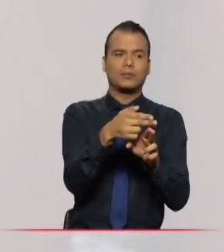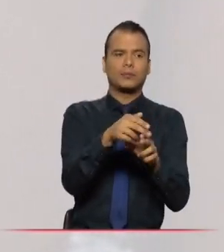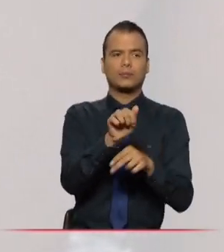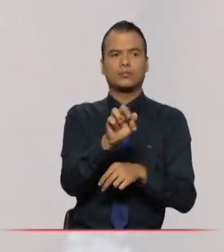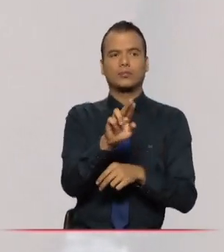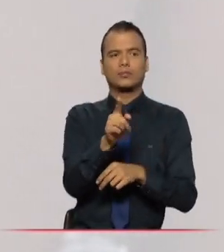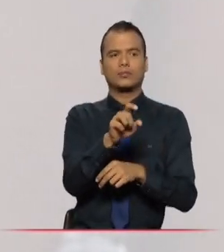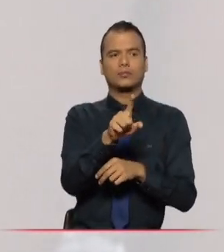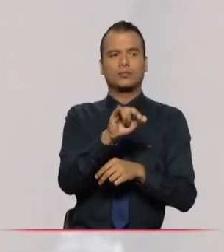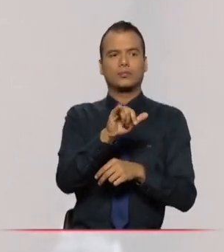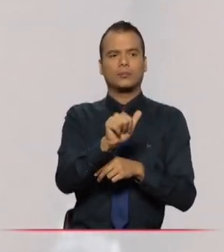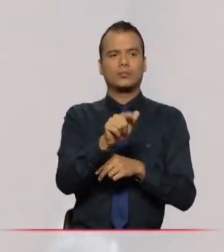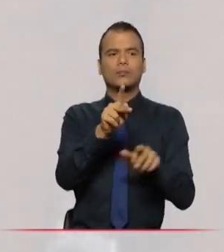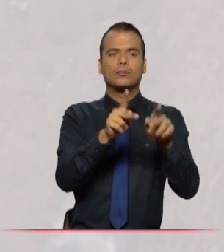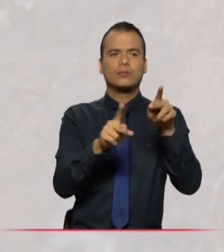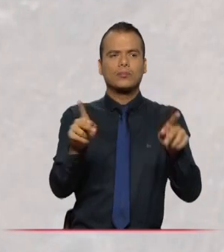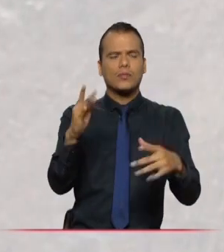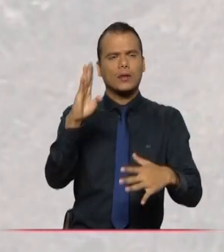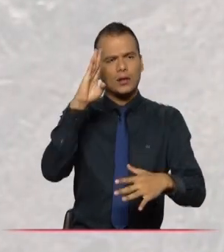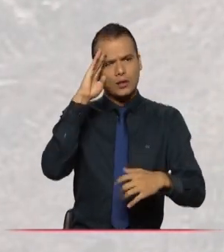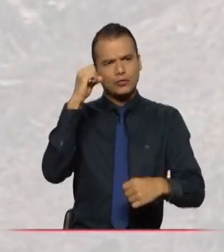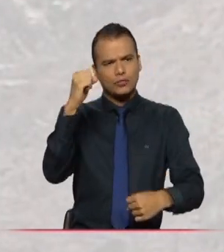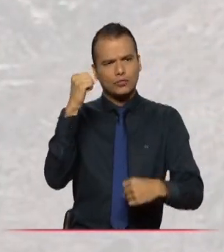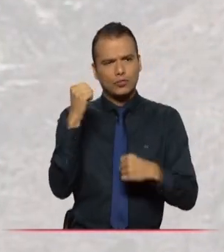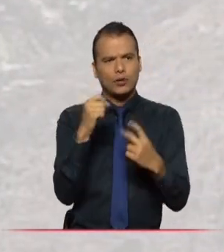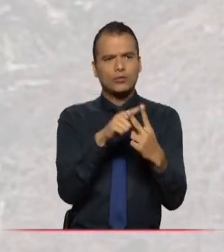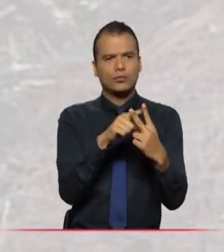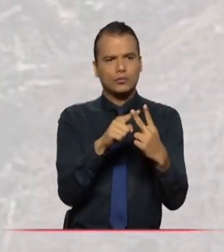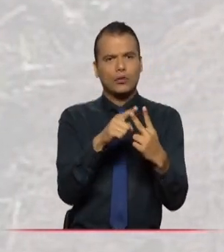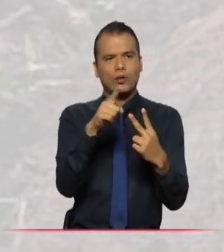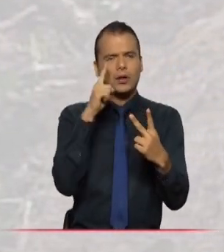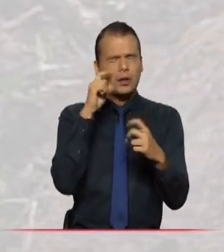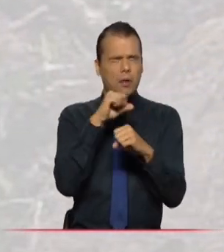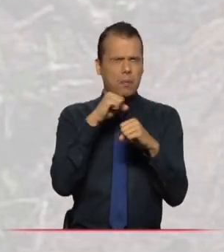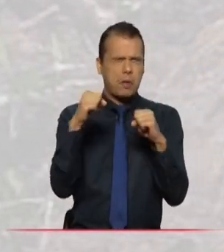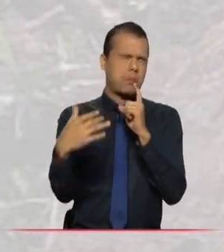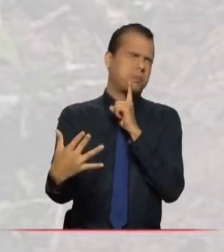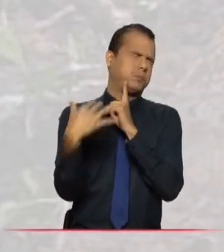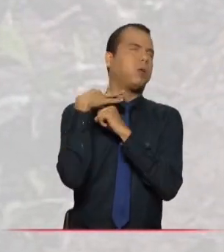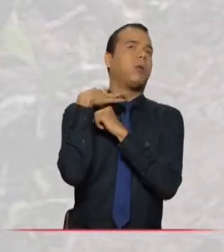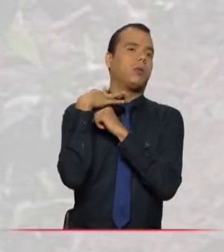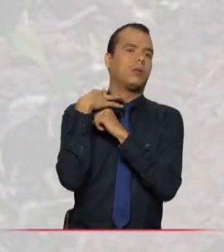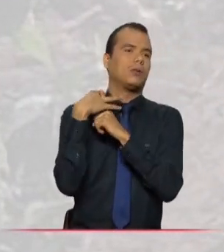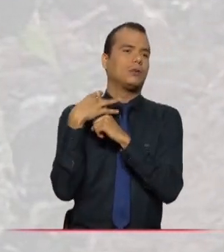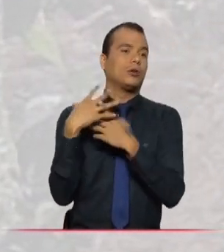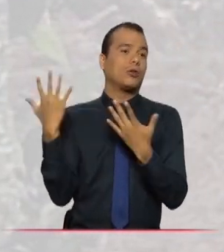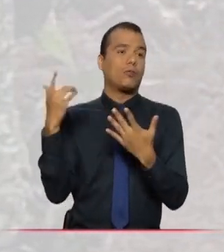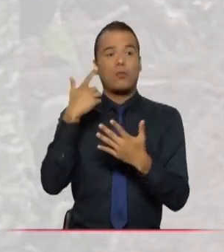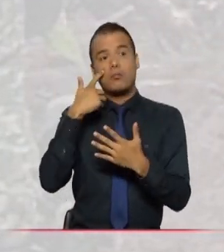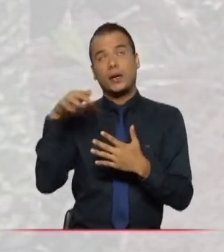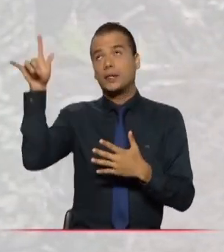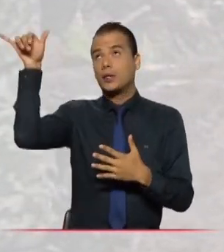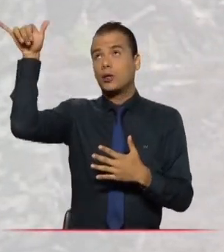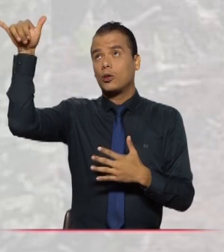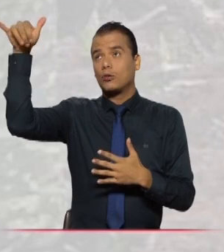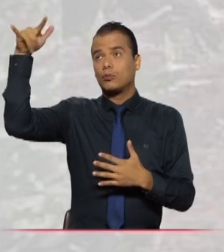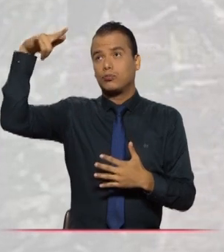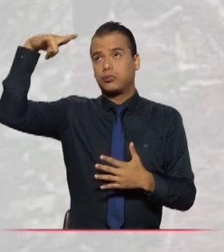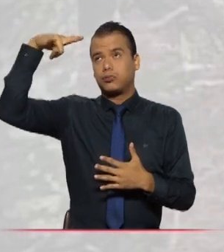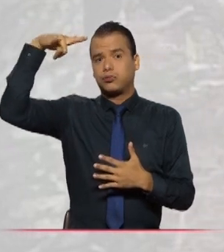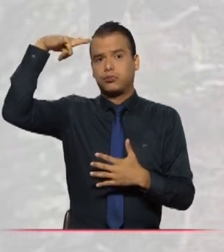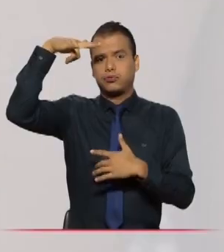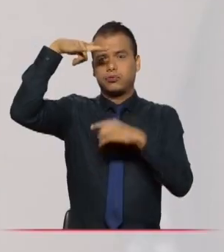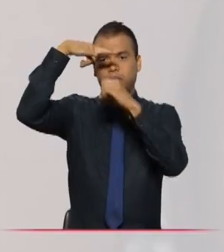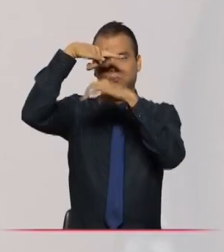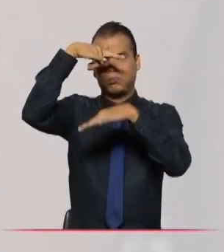soldados resultaron heridos por esquirlas tras el lanzamiento de artefactos explosivos, al parecer desde drones, así como lo escuchan. Y en el municipio